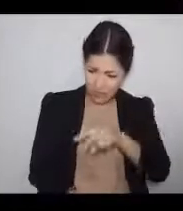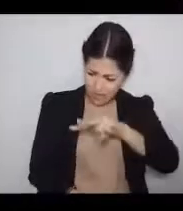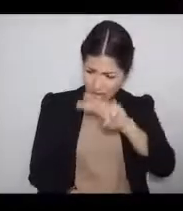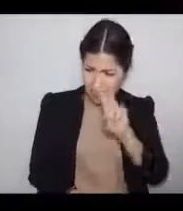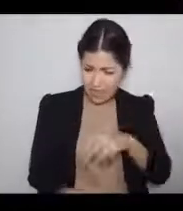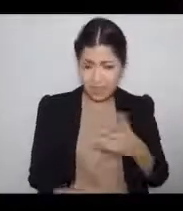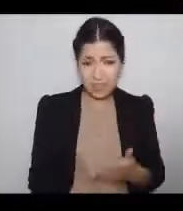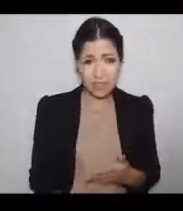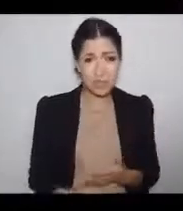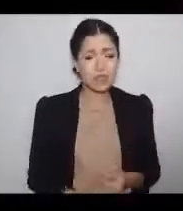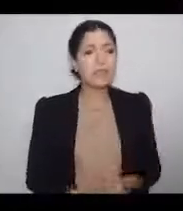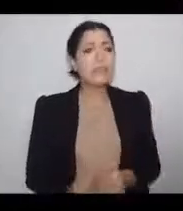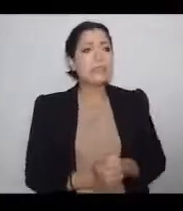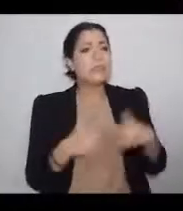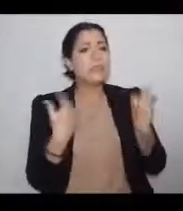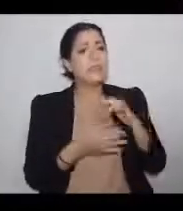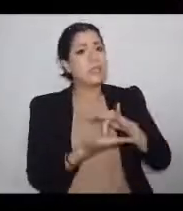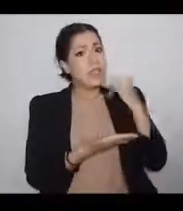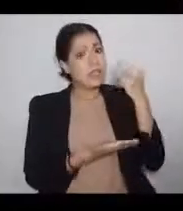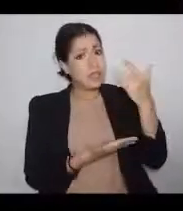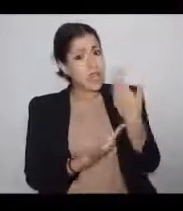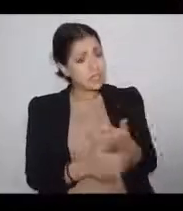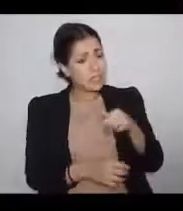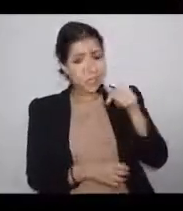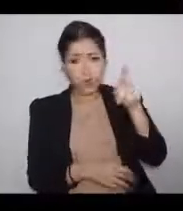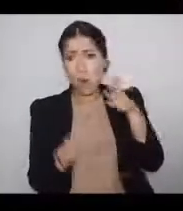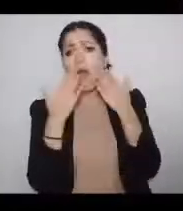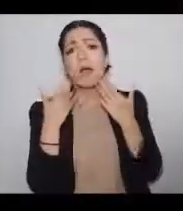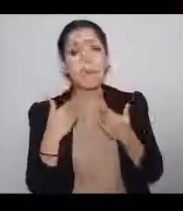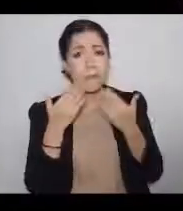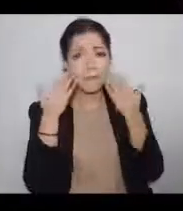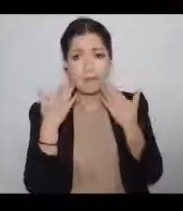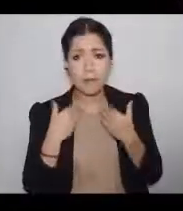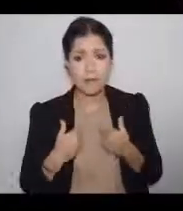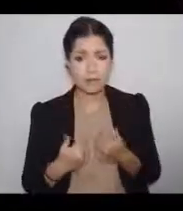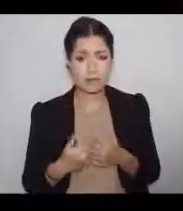¡Razona! Agradezco tu hospitalidad, tiene...